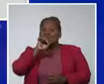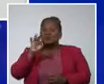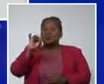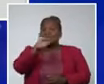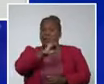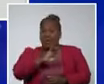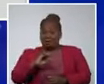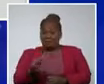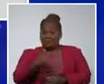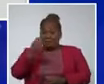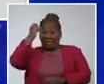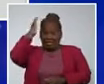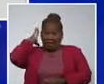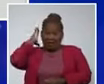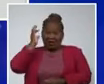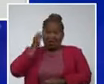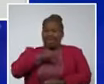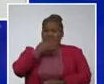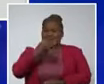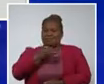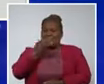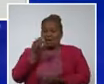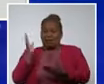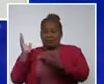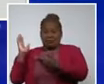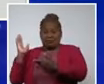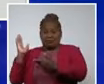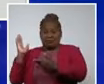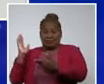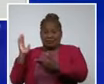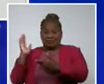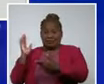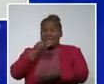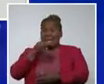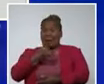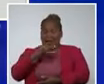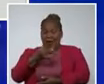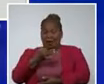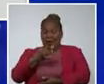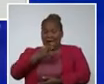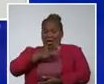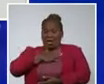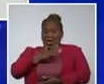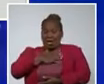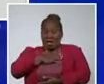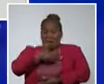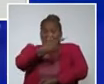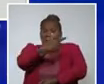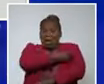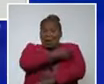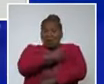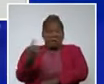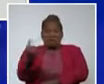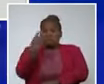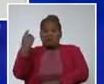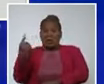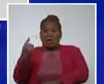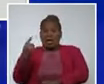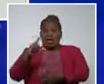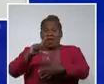la comunicación del presidente cubano. Decía esta mañana en su cuenta en Twitter: nuestra soberana, primera vacuna latinoamericana en fase